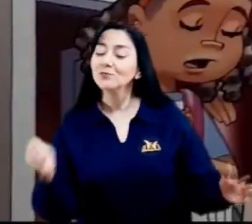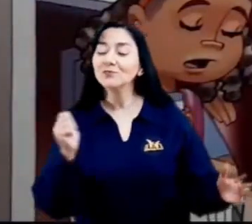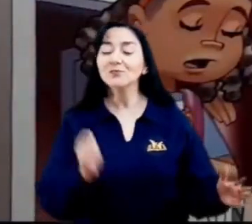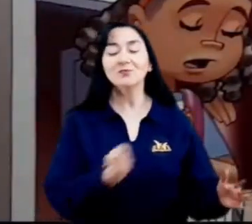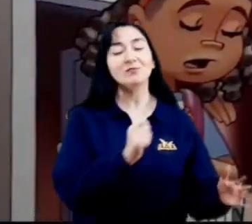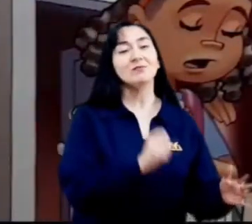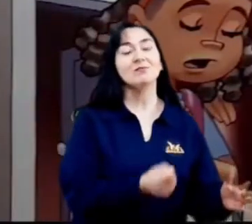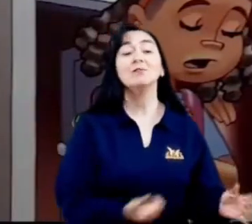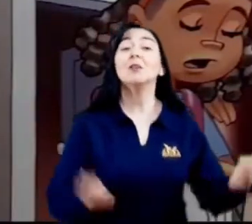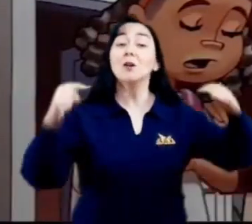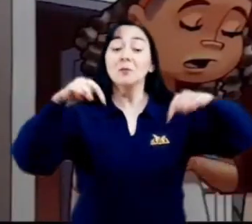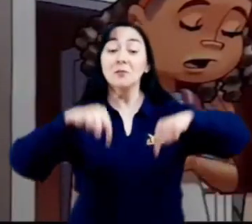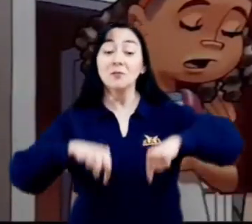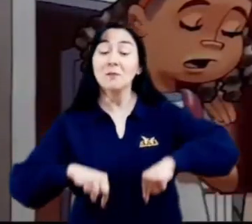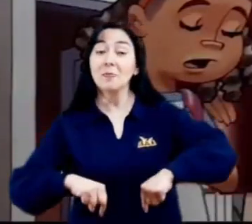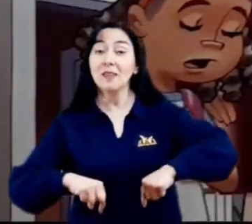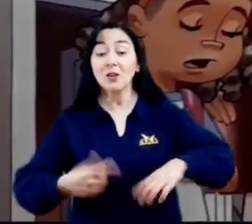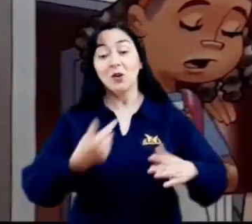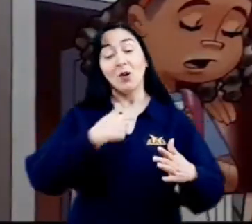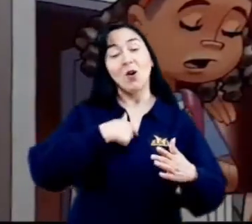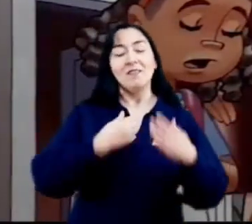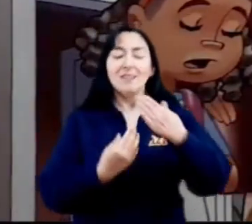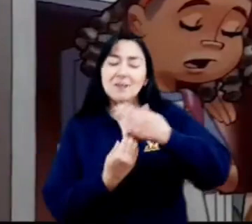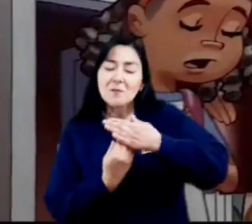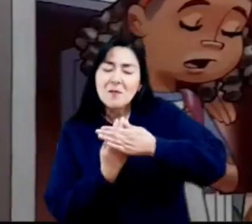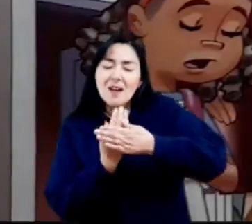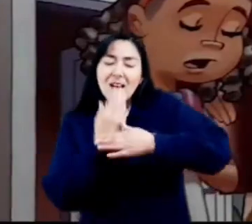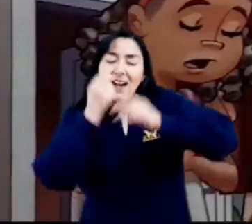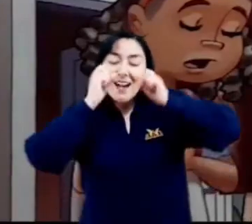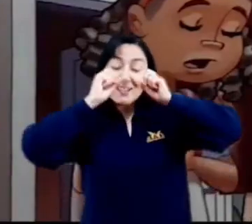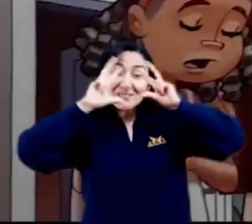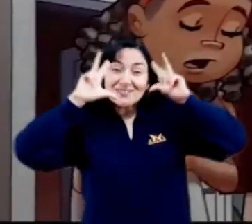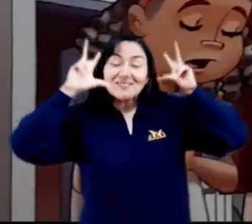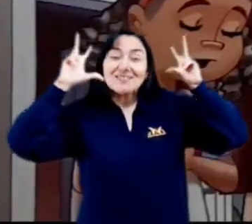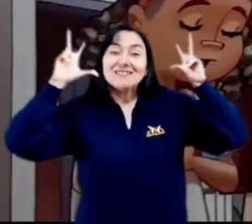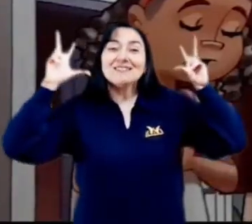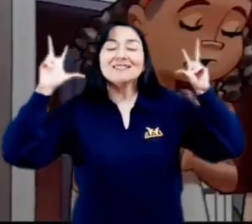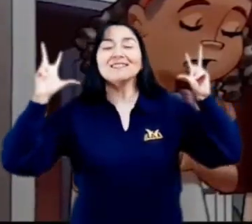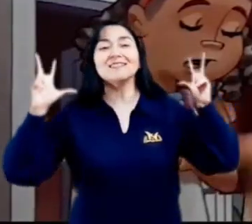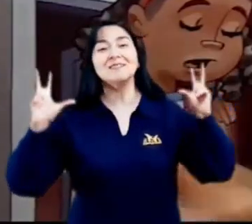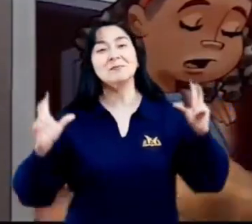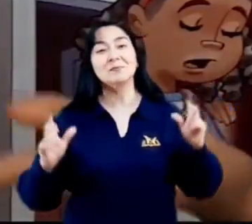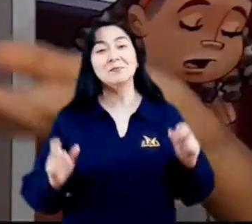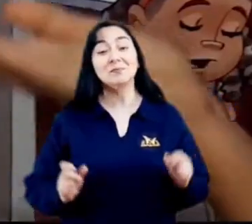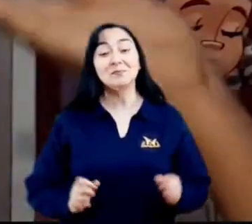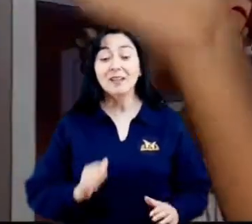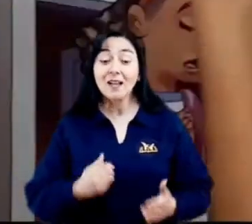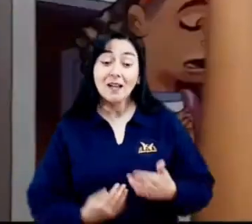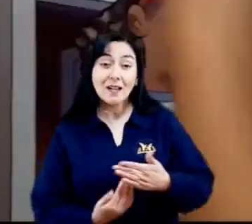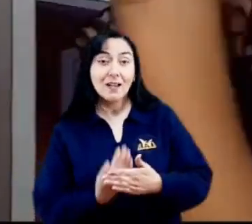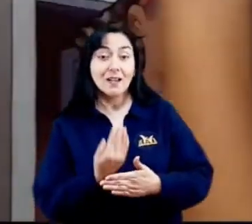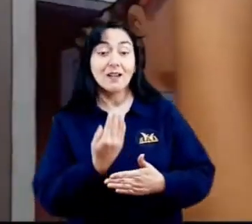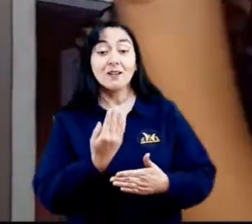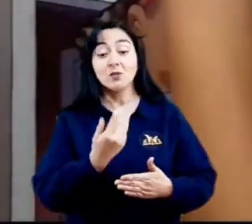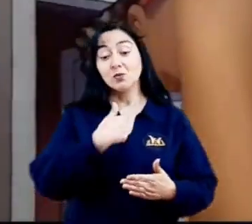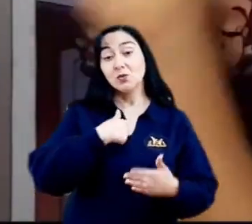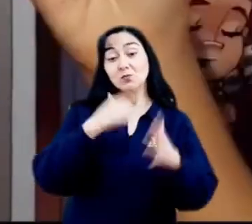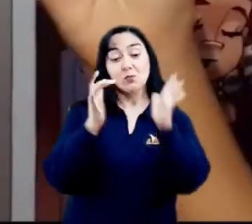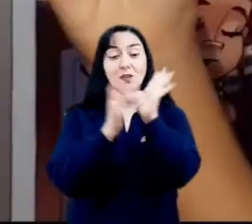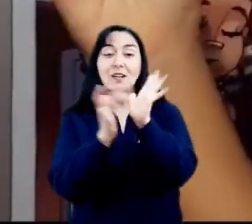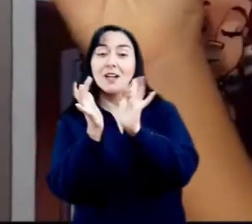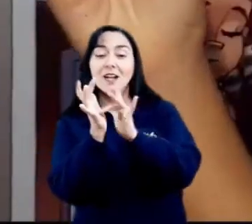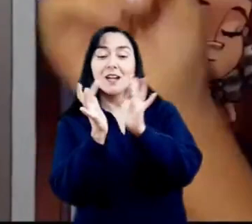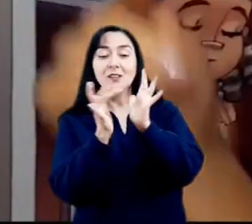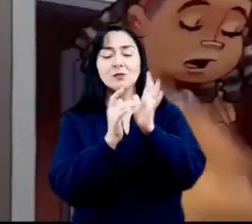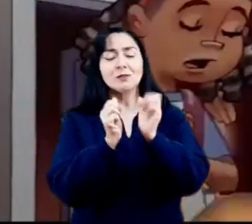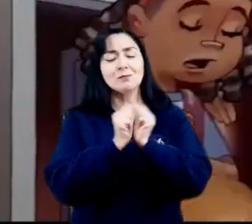Hoy me levanto temprano y amanecer junto con Jesús